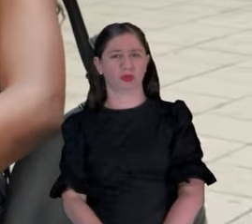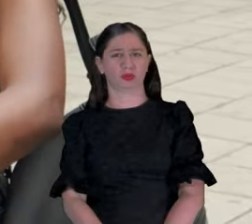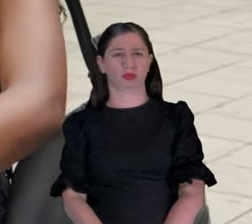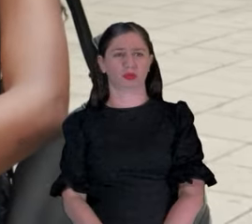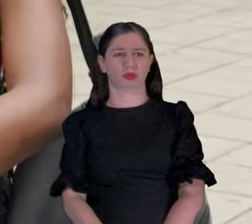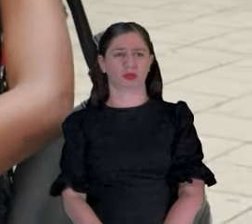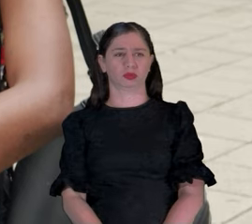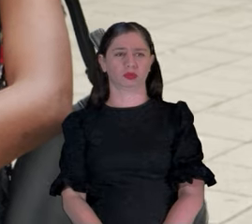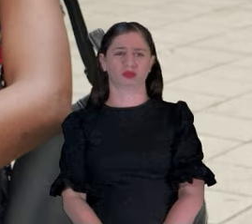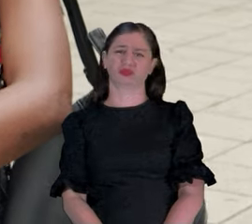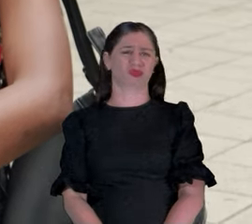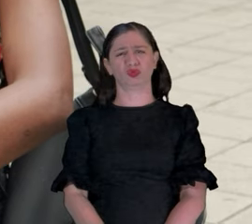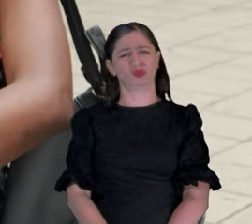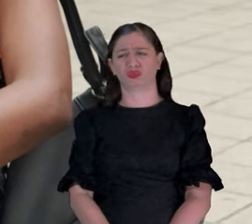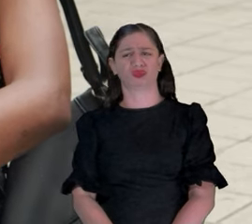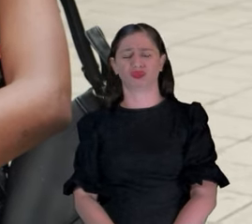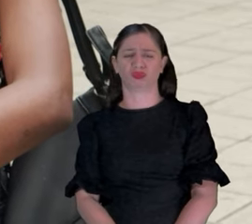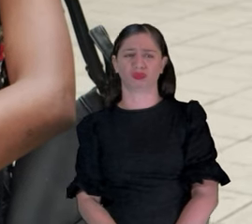Vamos a hacer.